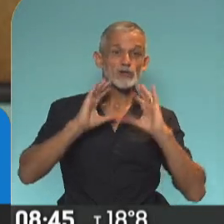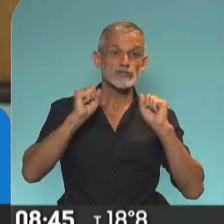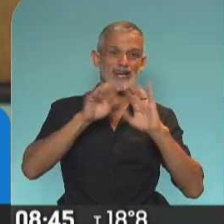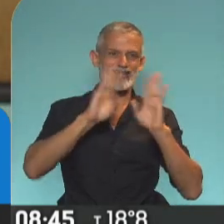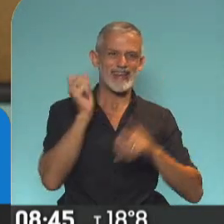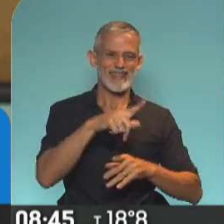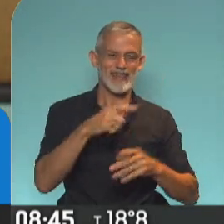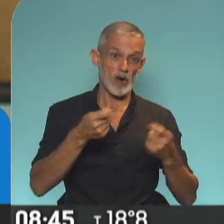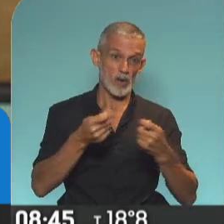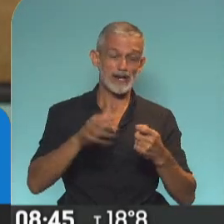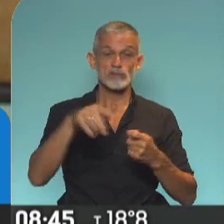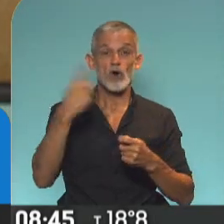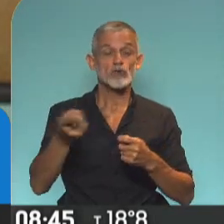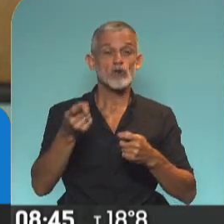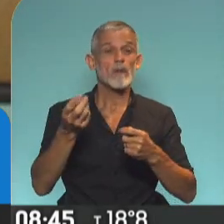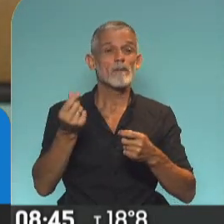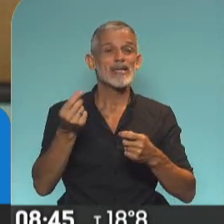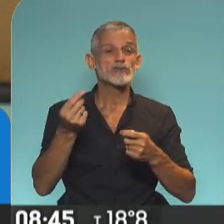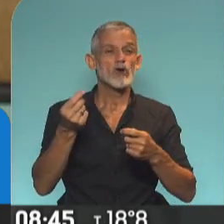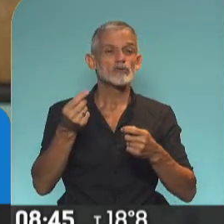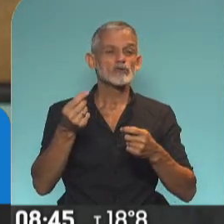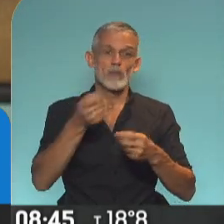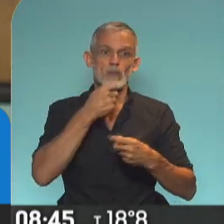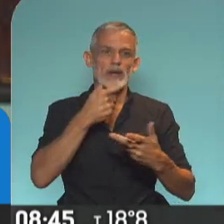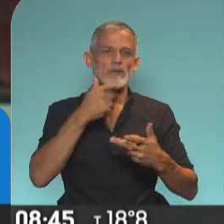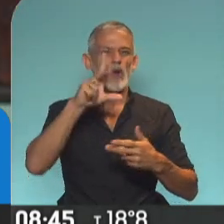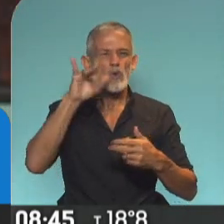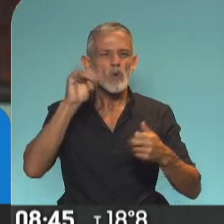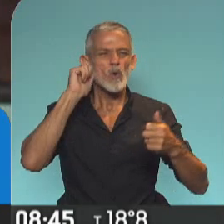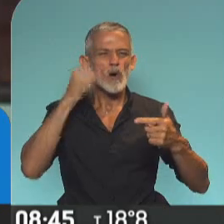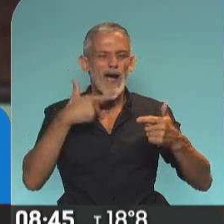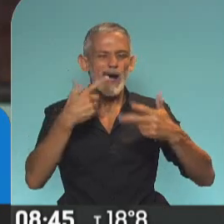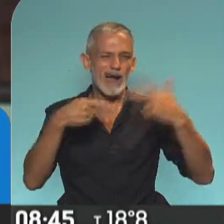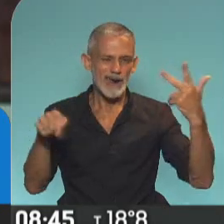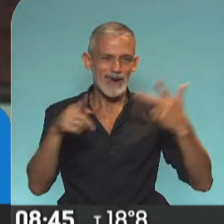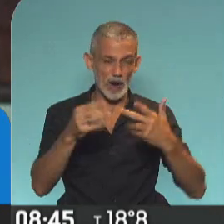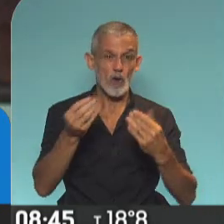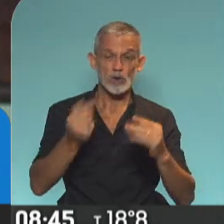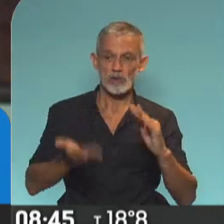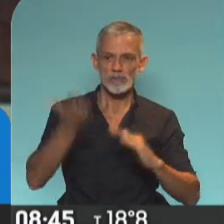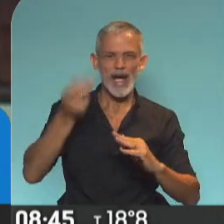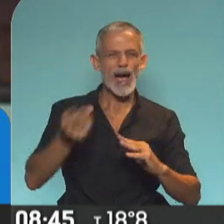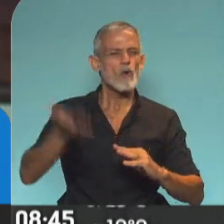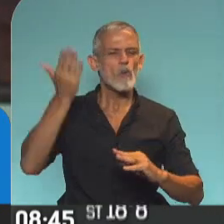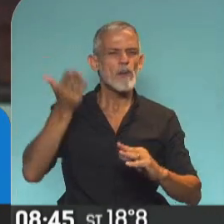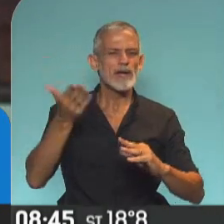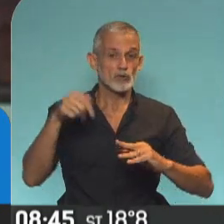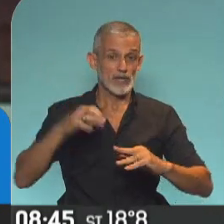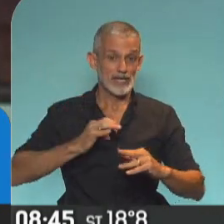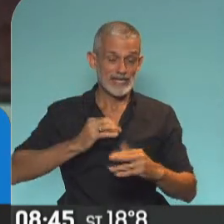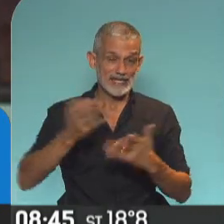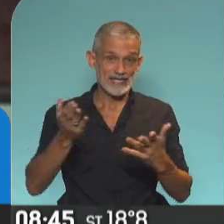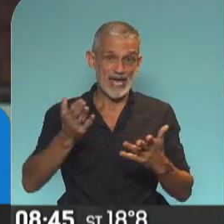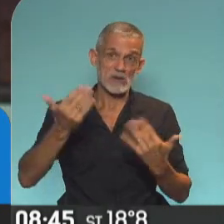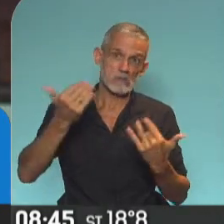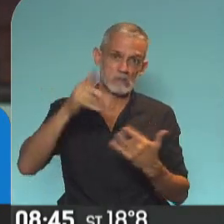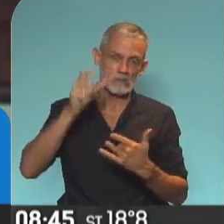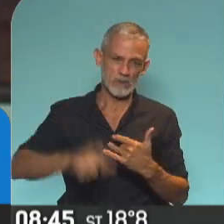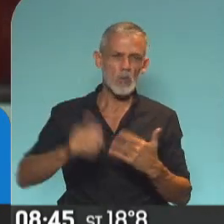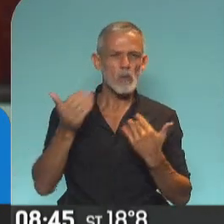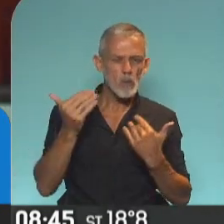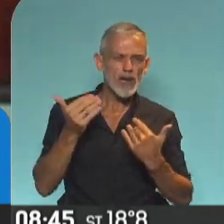tarifas? ¿Es a través del dólar? ¿Qué podría hacer el gobierno? Bueno, a ver, los controles de precios son una parte, porque además recordemos, precios cuidados, por ejemplo, es la